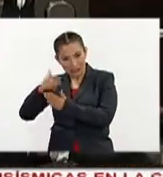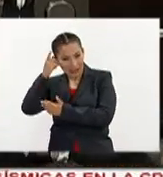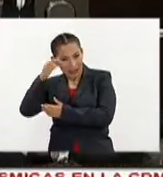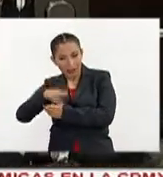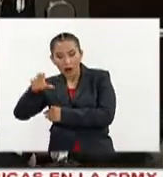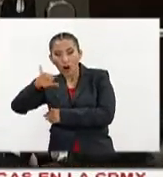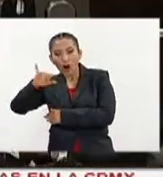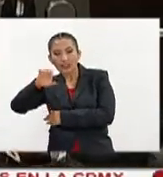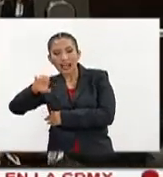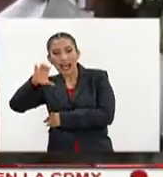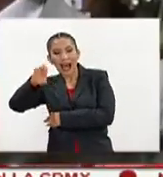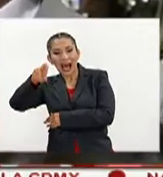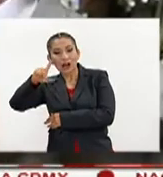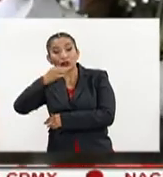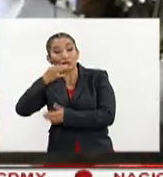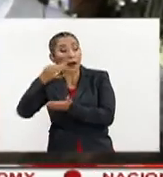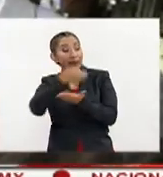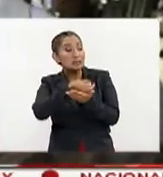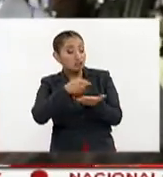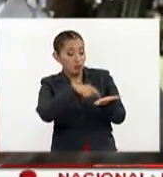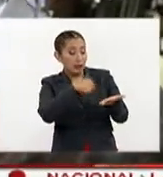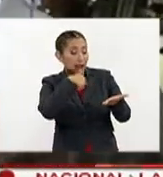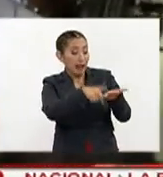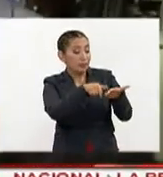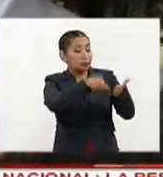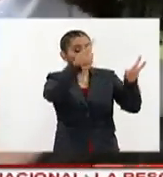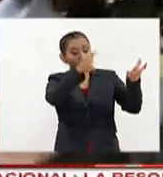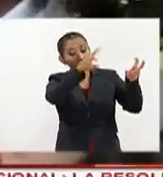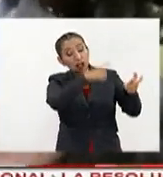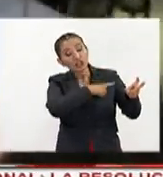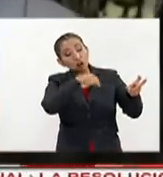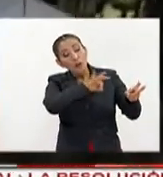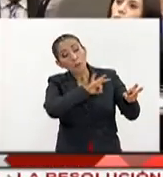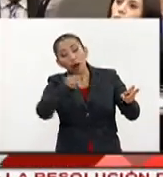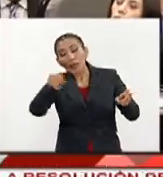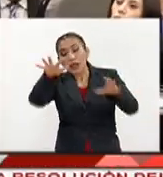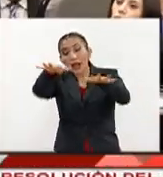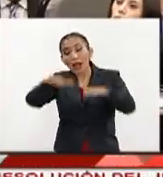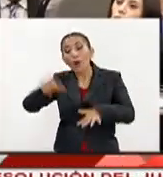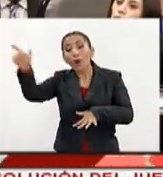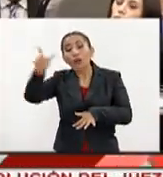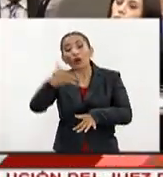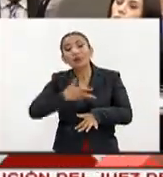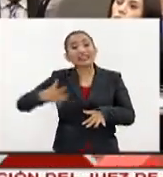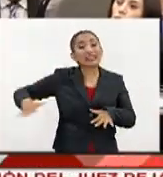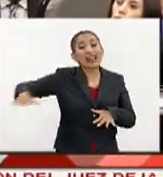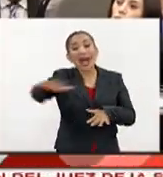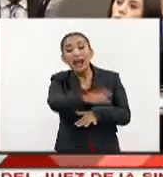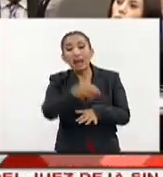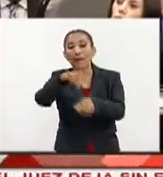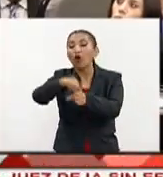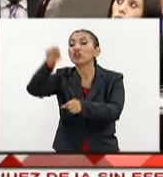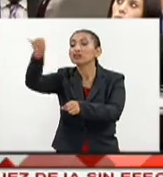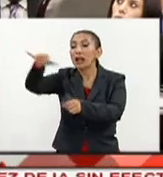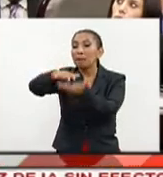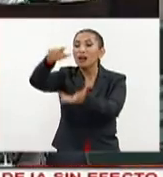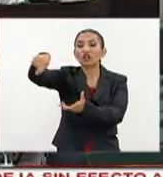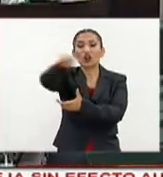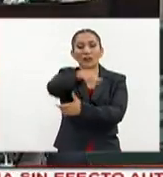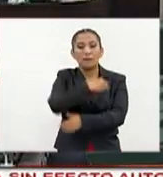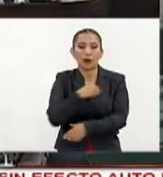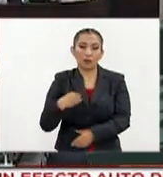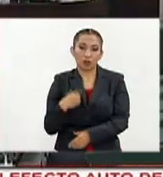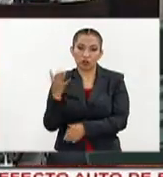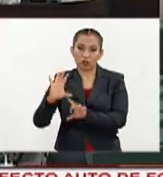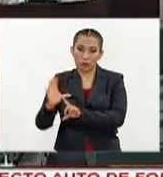Jorge Carlos Ramírez Marín, le informa que los asuntos solo pueden pasar al Pleno cuando cuentan con el voto de la mayoría de los